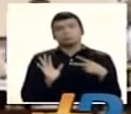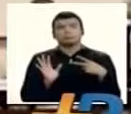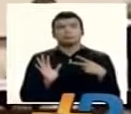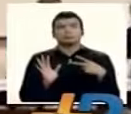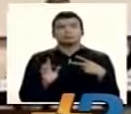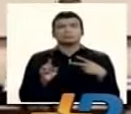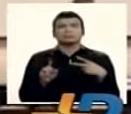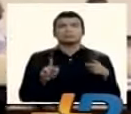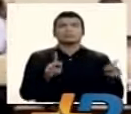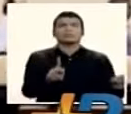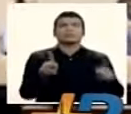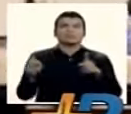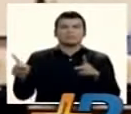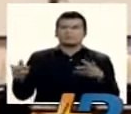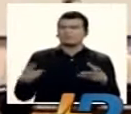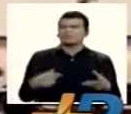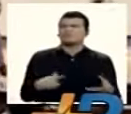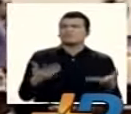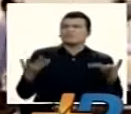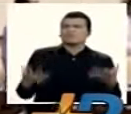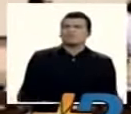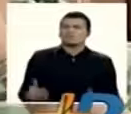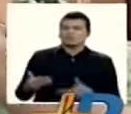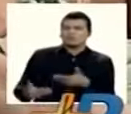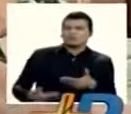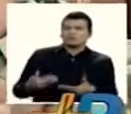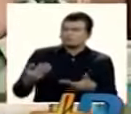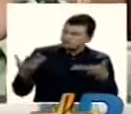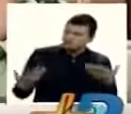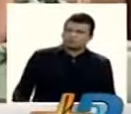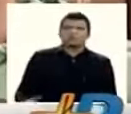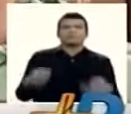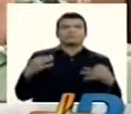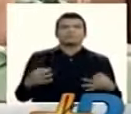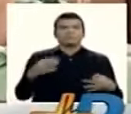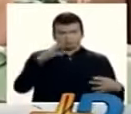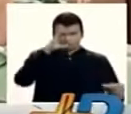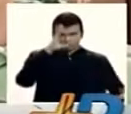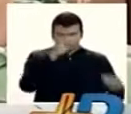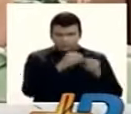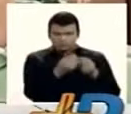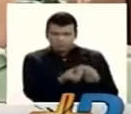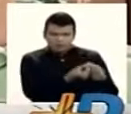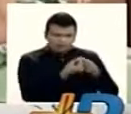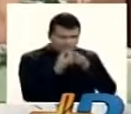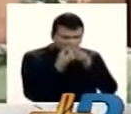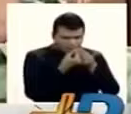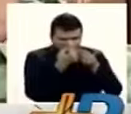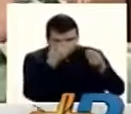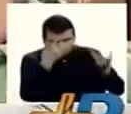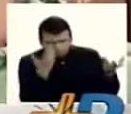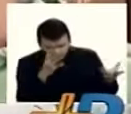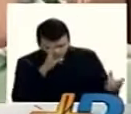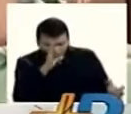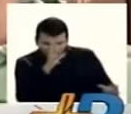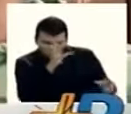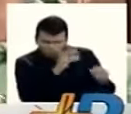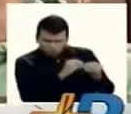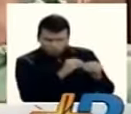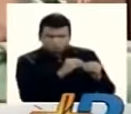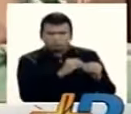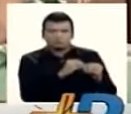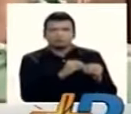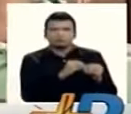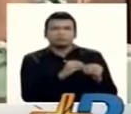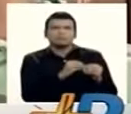es que enemigos del proceso de fin de la guerra en La Habana hayan resuelto una especie de pequeño complot o